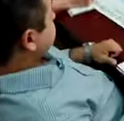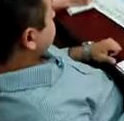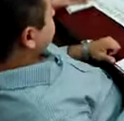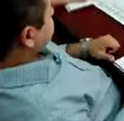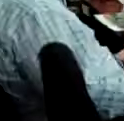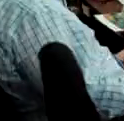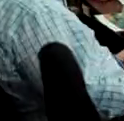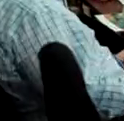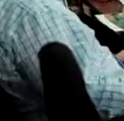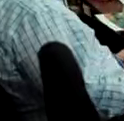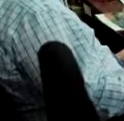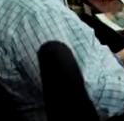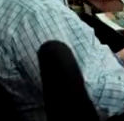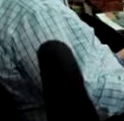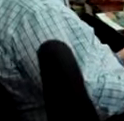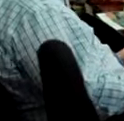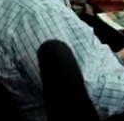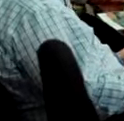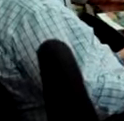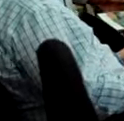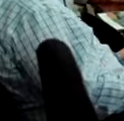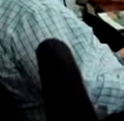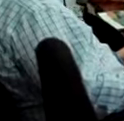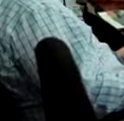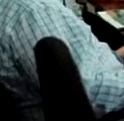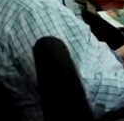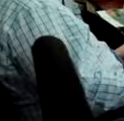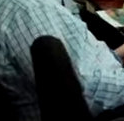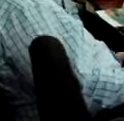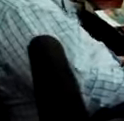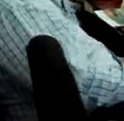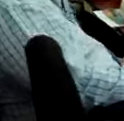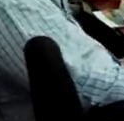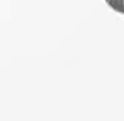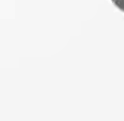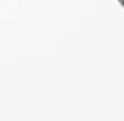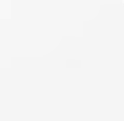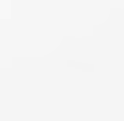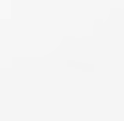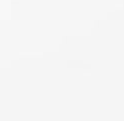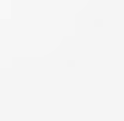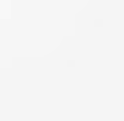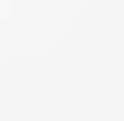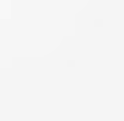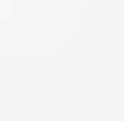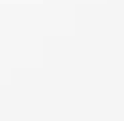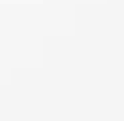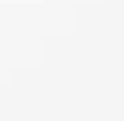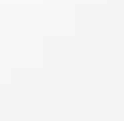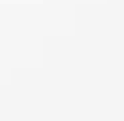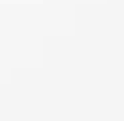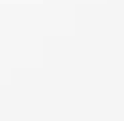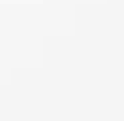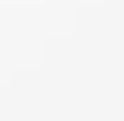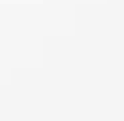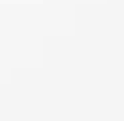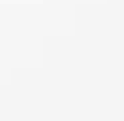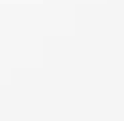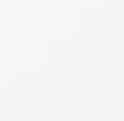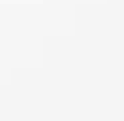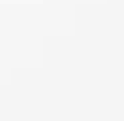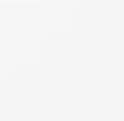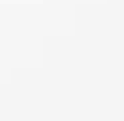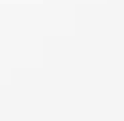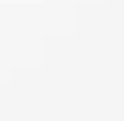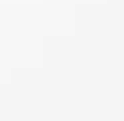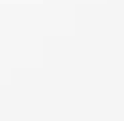reunión ordinaria del Instituto Metropolitano de Planeación del Sur de Tamaulipas. Queda con ustedes el presidente municipal